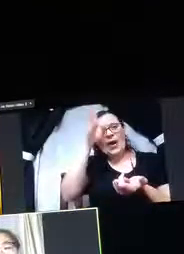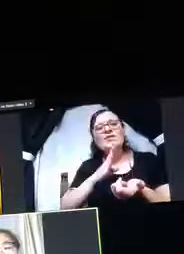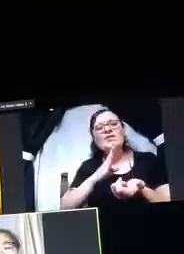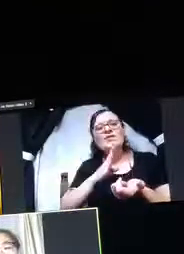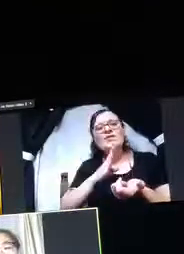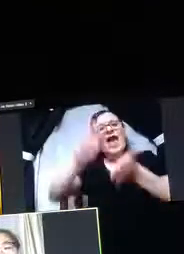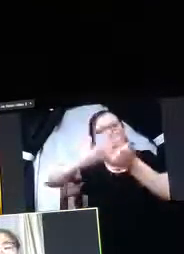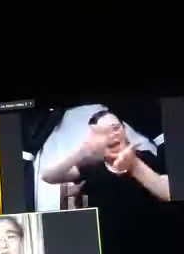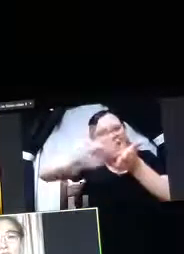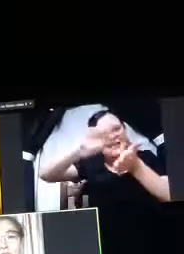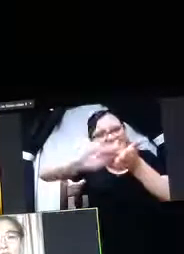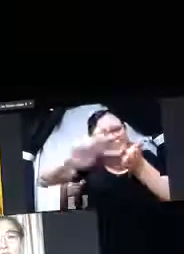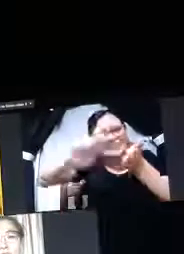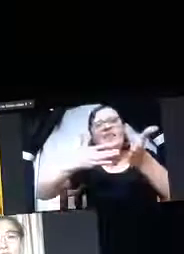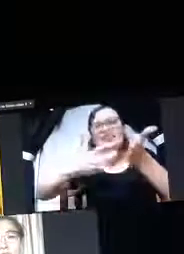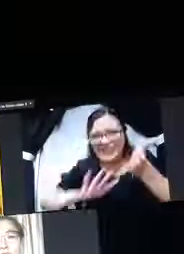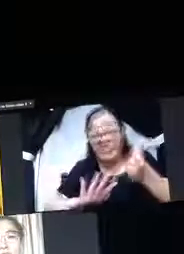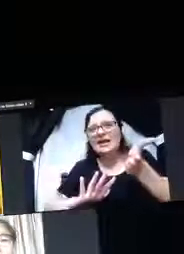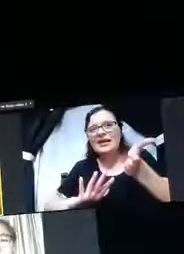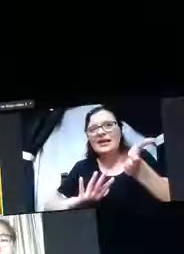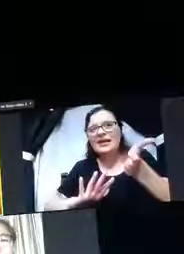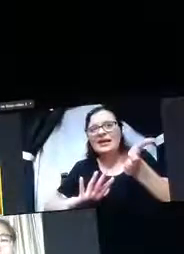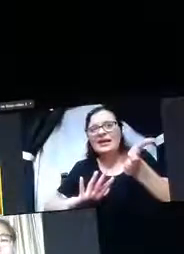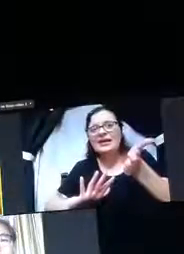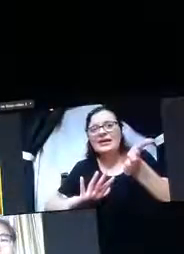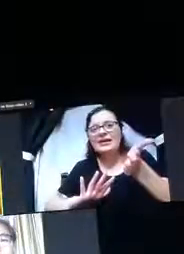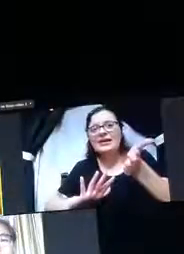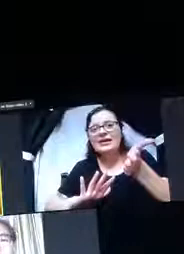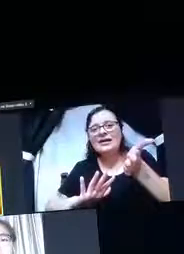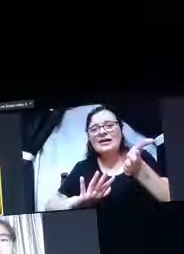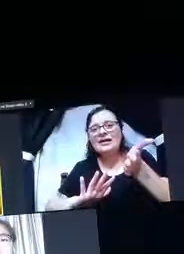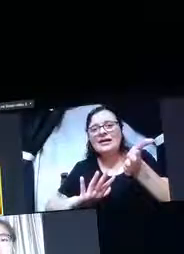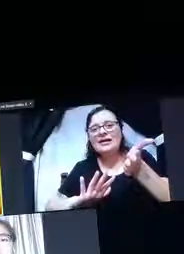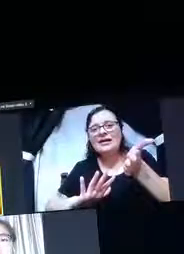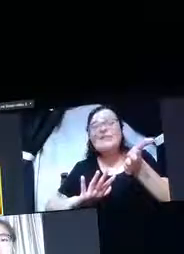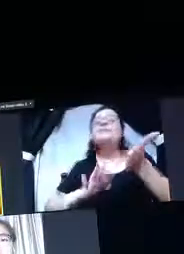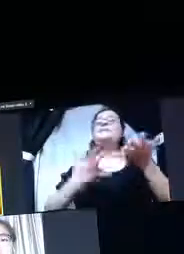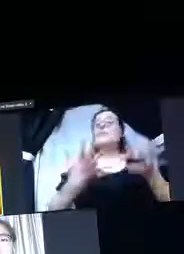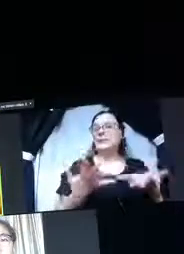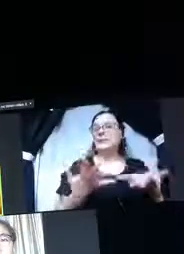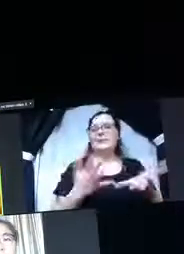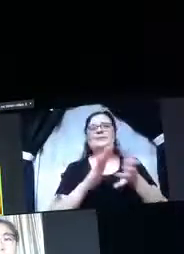el lenguaje escrito? Mira, lo que se trata es de